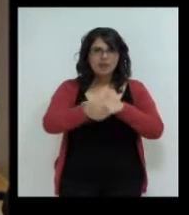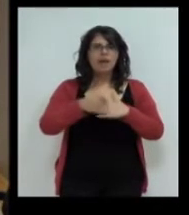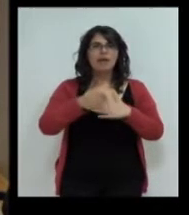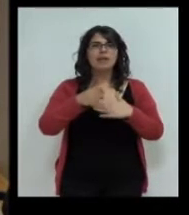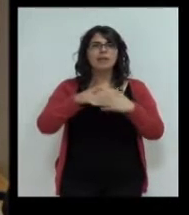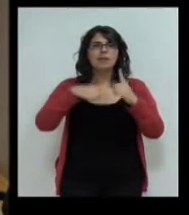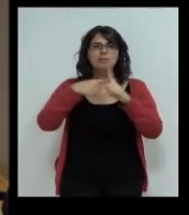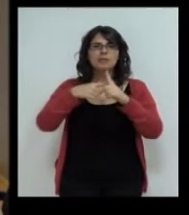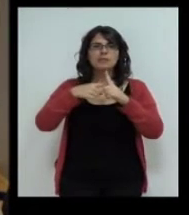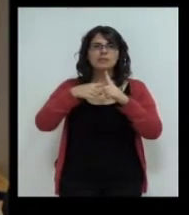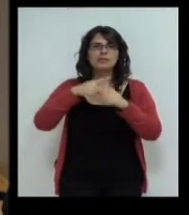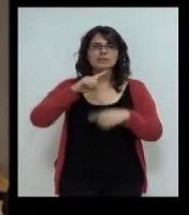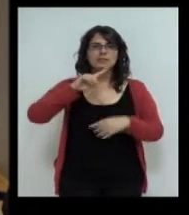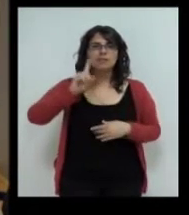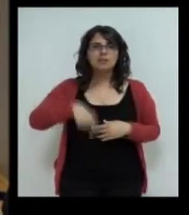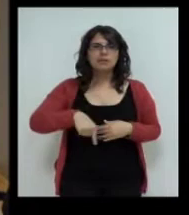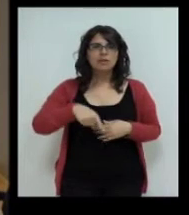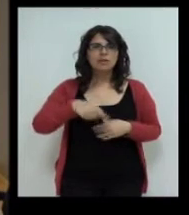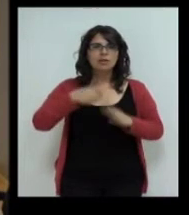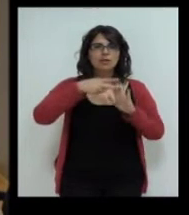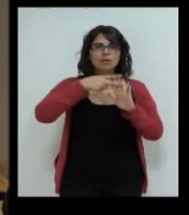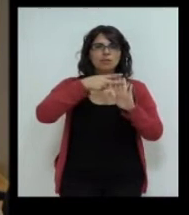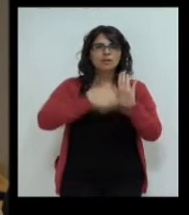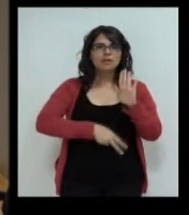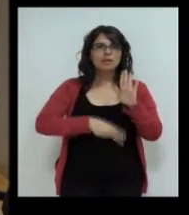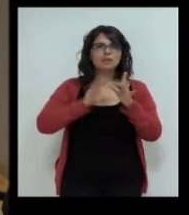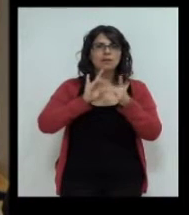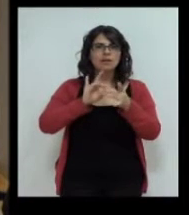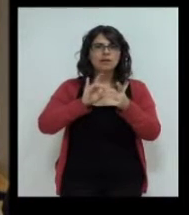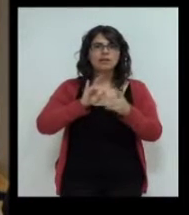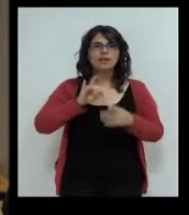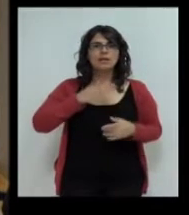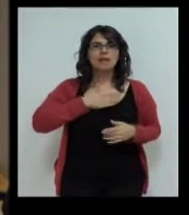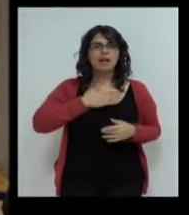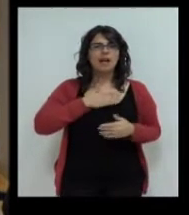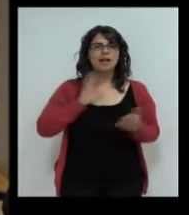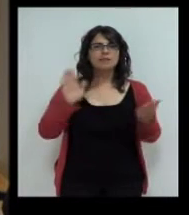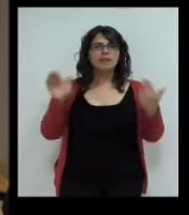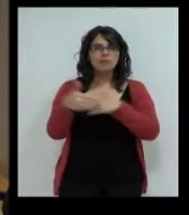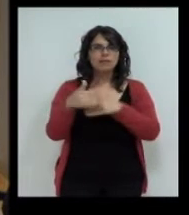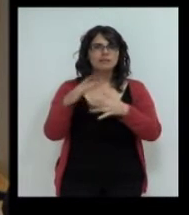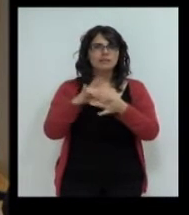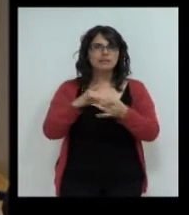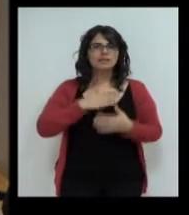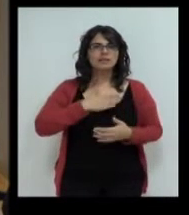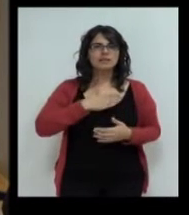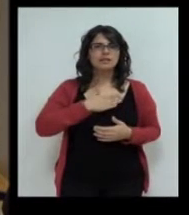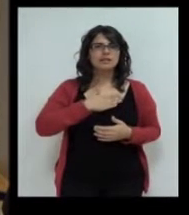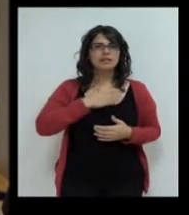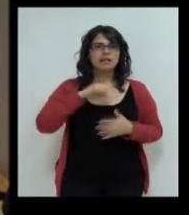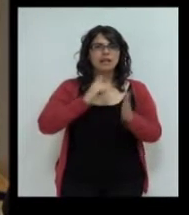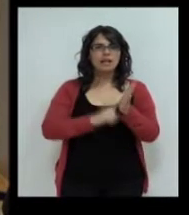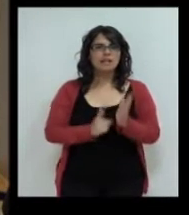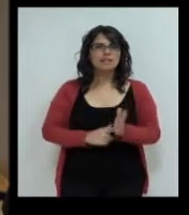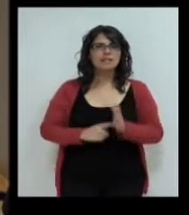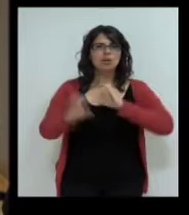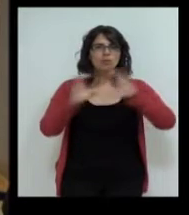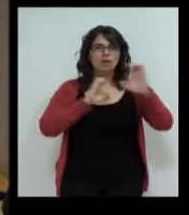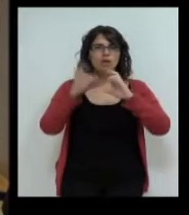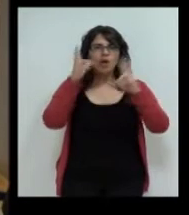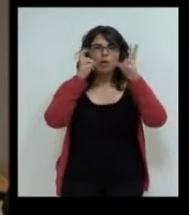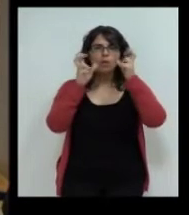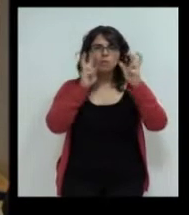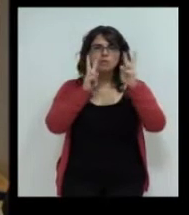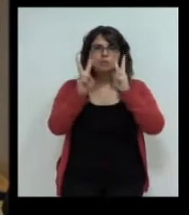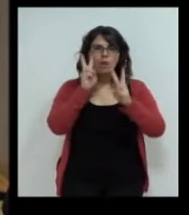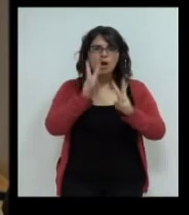una normativa a través de los estándares de DVB y la legislación a través de las leyes de comunicación audiovisual nos ha